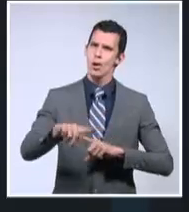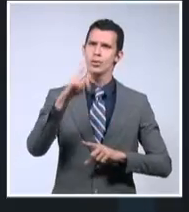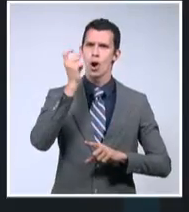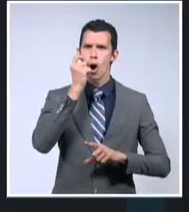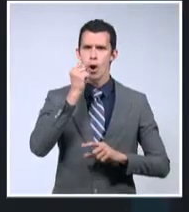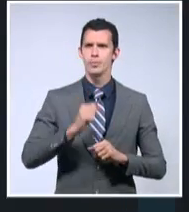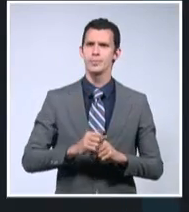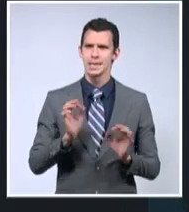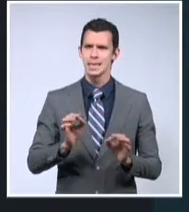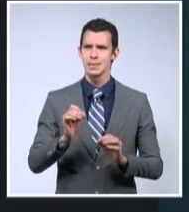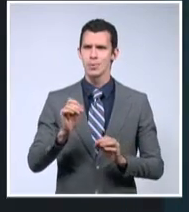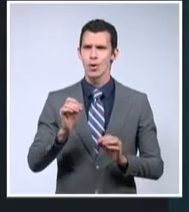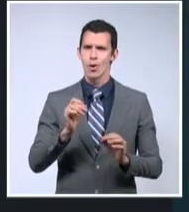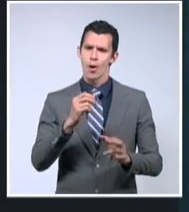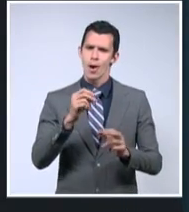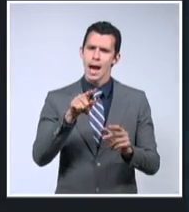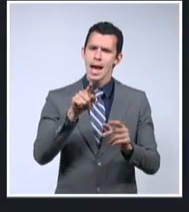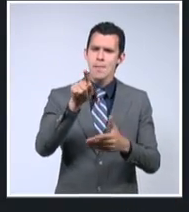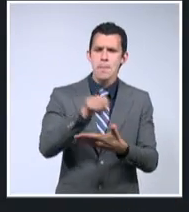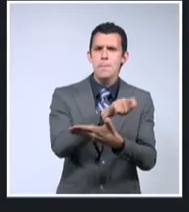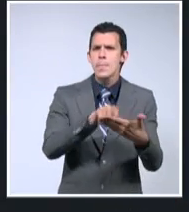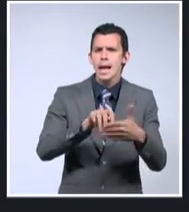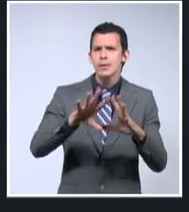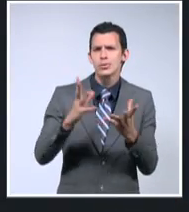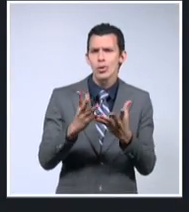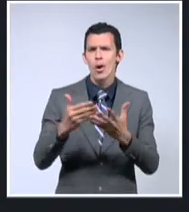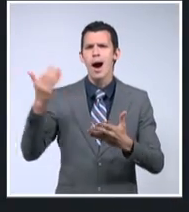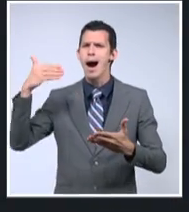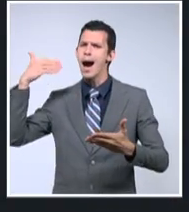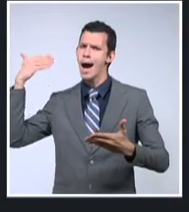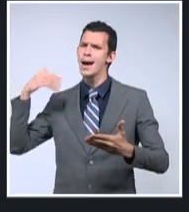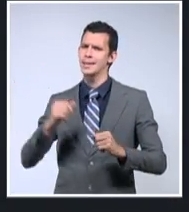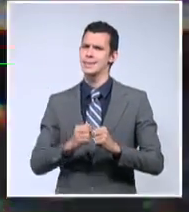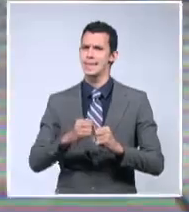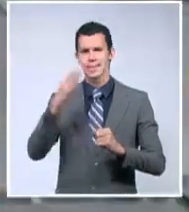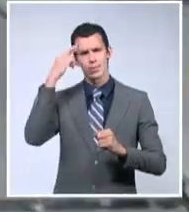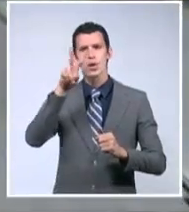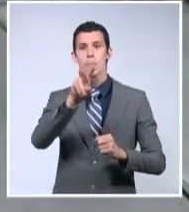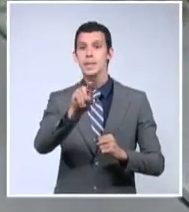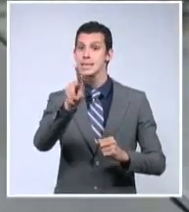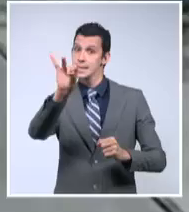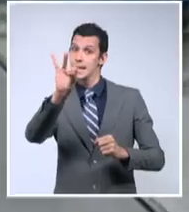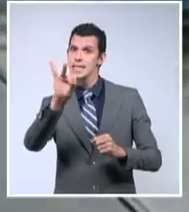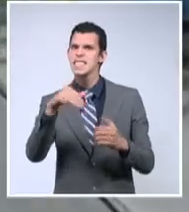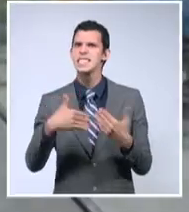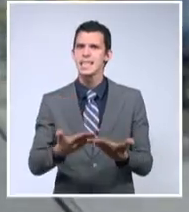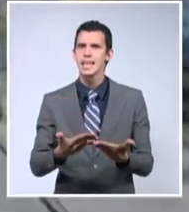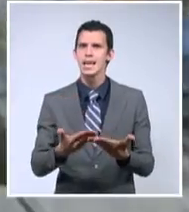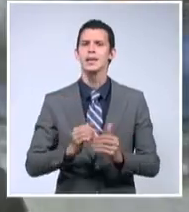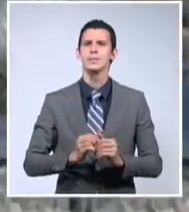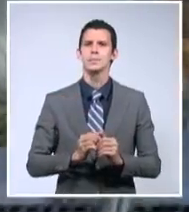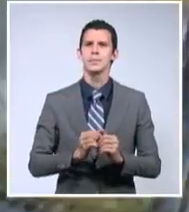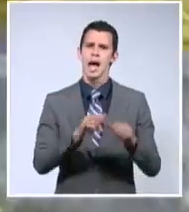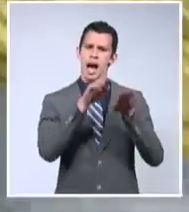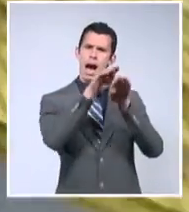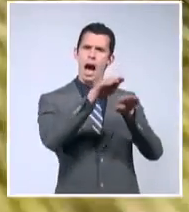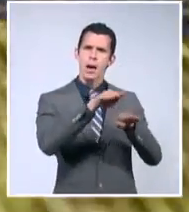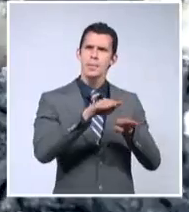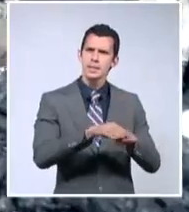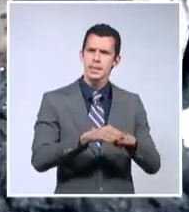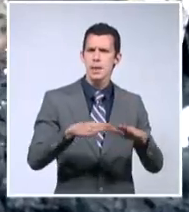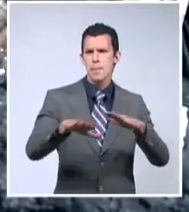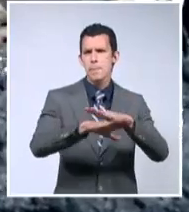Jorge Luis Fernández Figueras ya había organizado y financiado en el año 2017 la quema de un almacén de la Organización